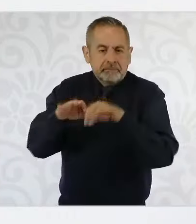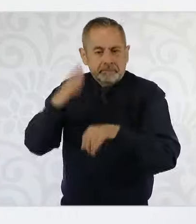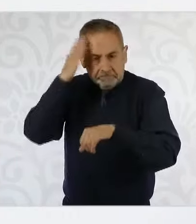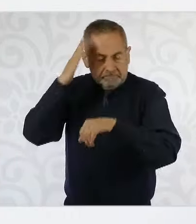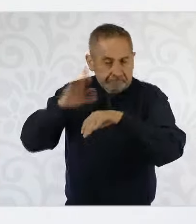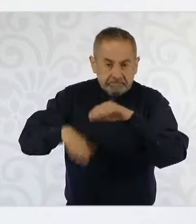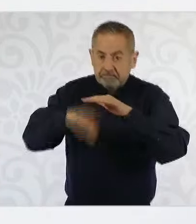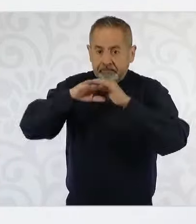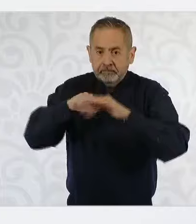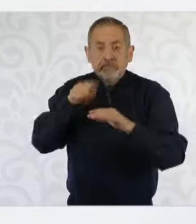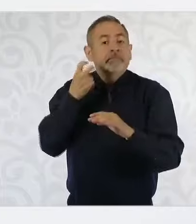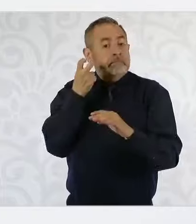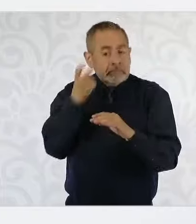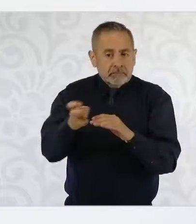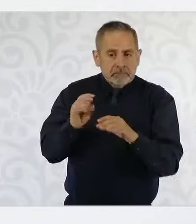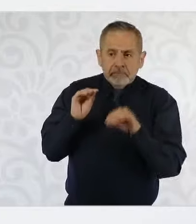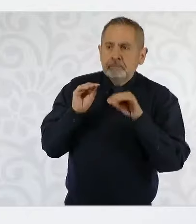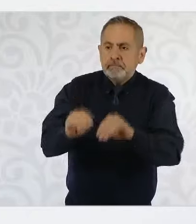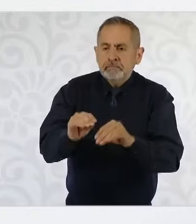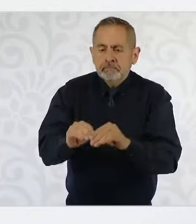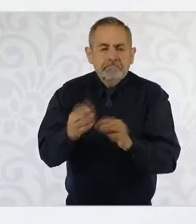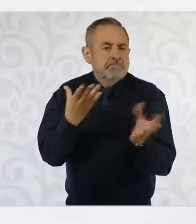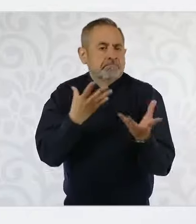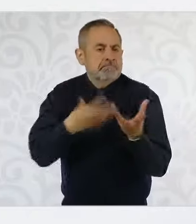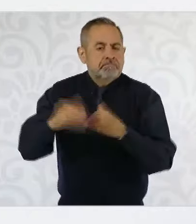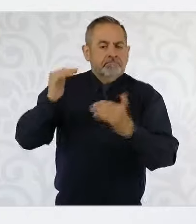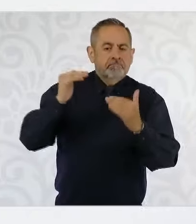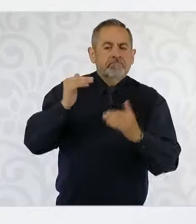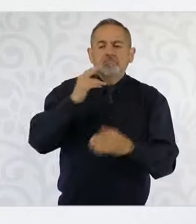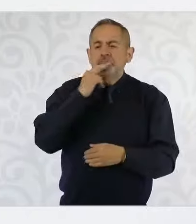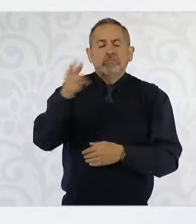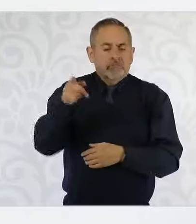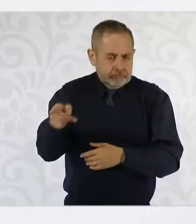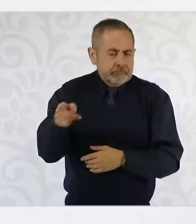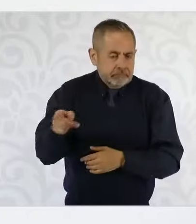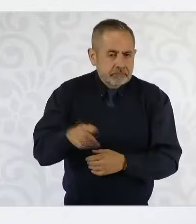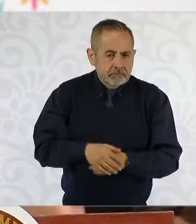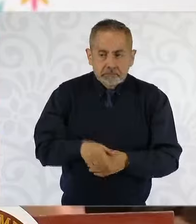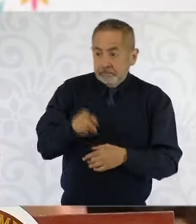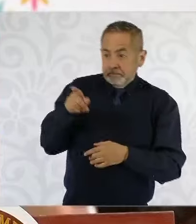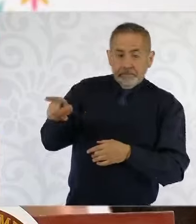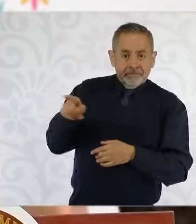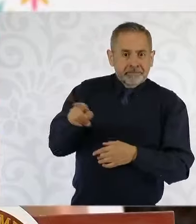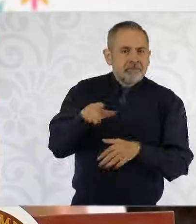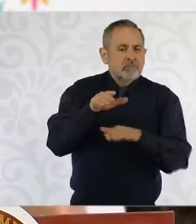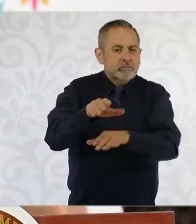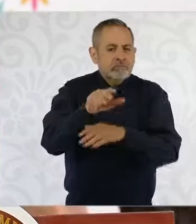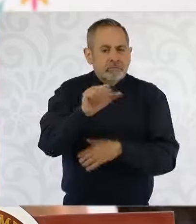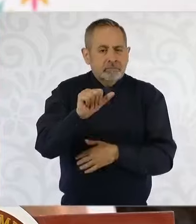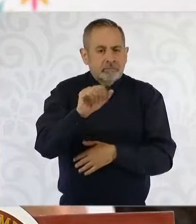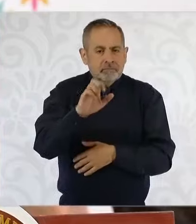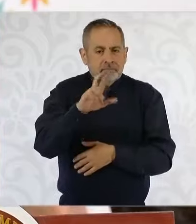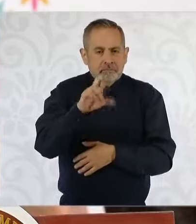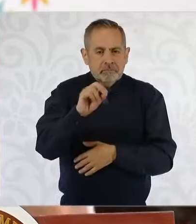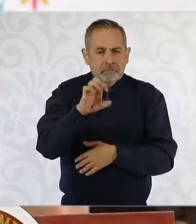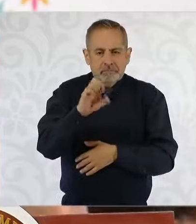inversión pueda tener un aterrizaje adecuado. Y en esta ocasión subrayamos aeroespacial porque hoy vamos a